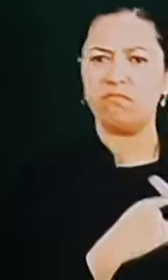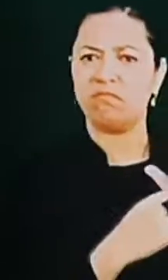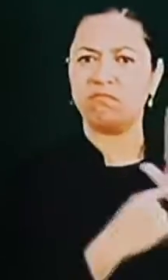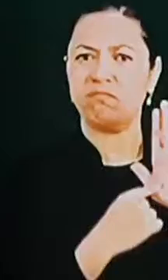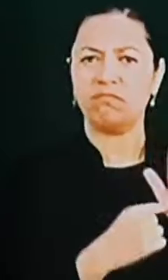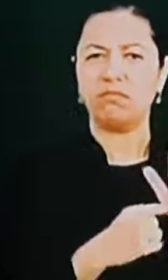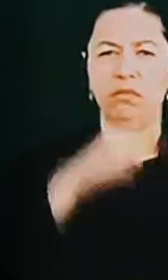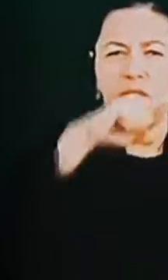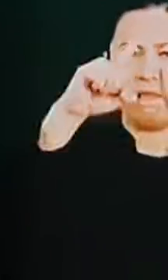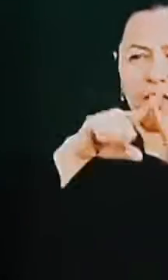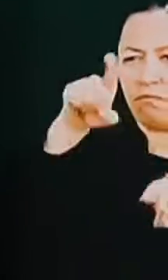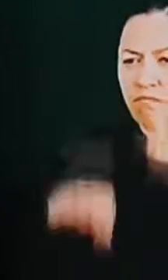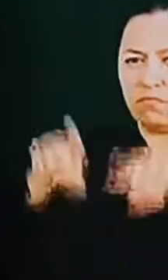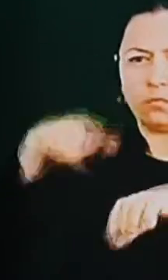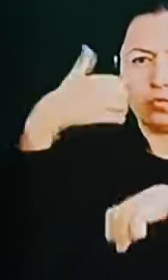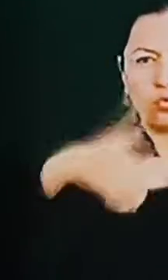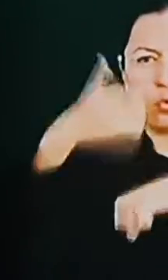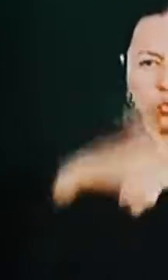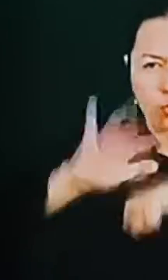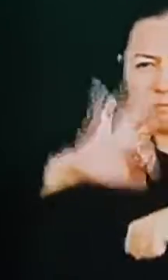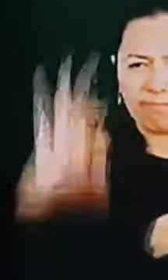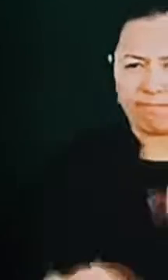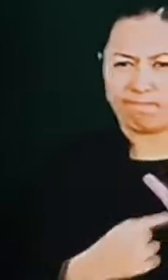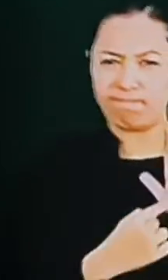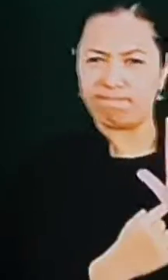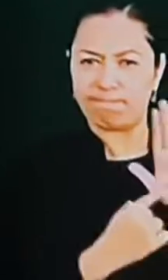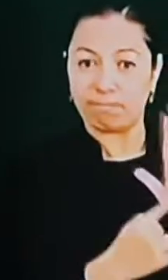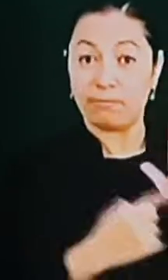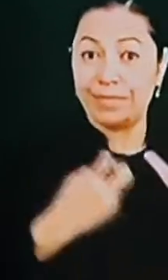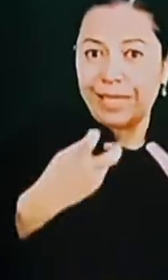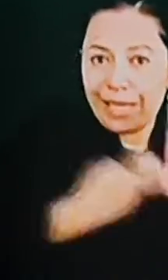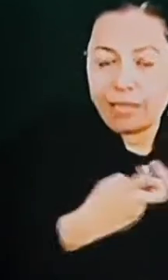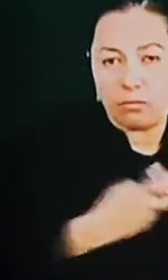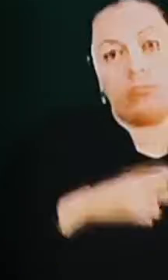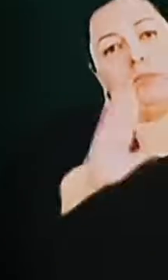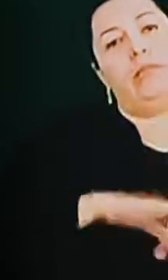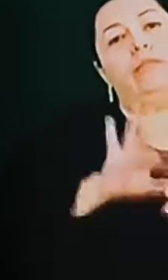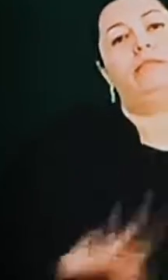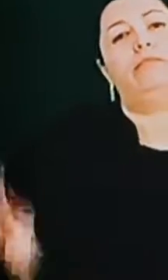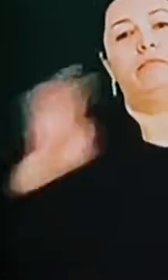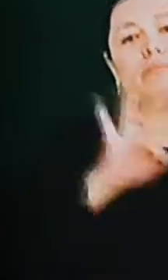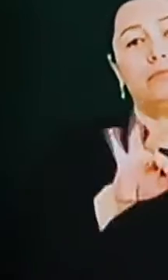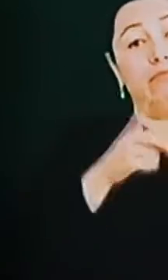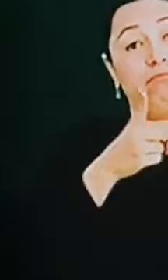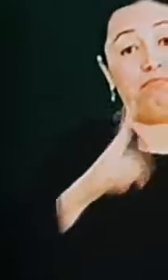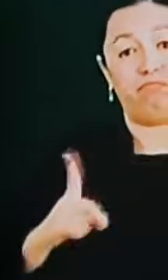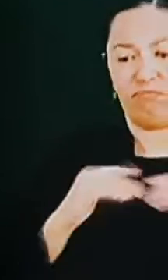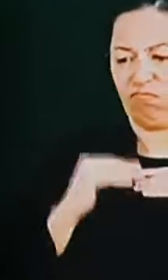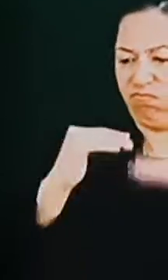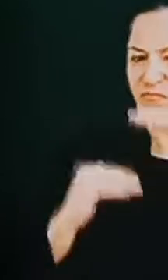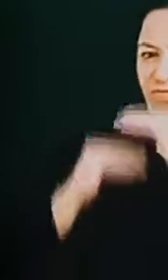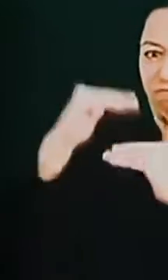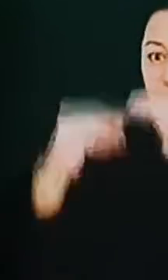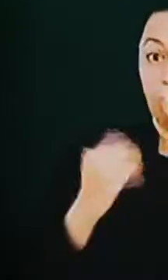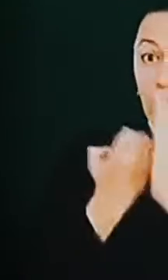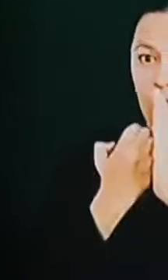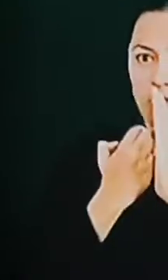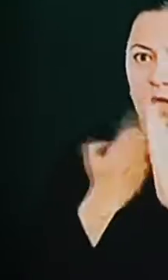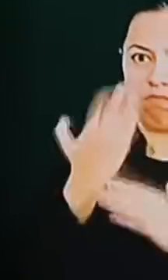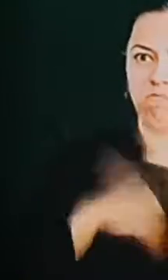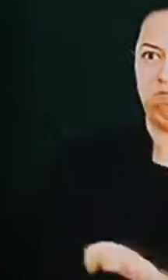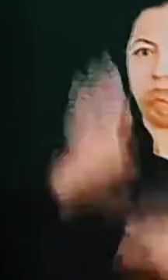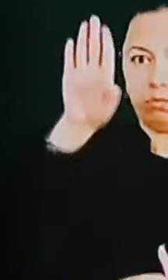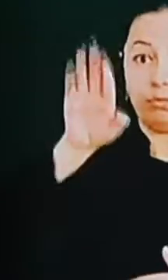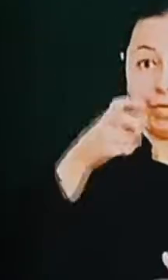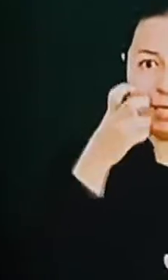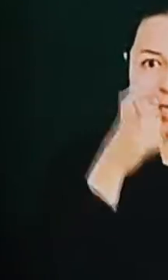hablan y eso es la base para lo que sigue, para el desarrollo, el crecimiento económico. Por eso es que Sinaloa está avanzando, está